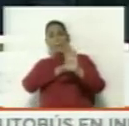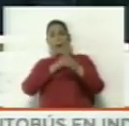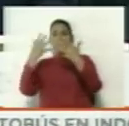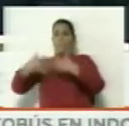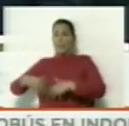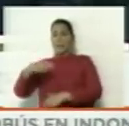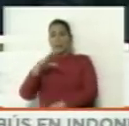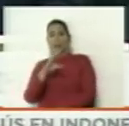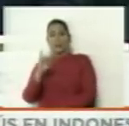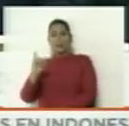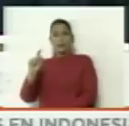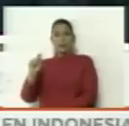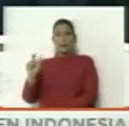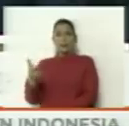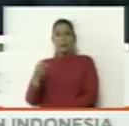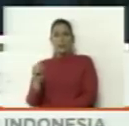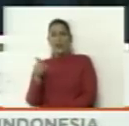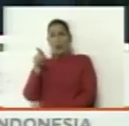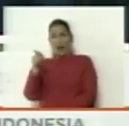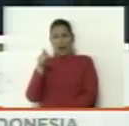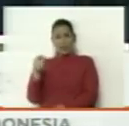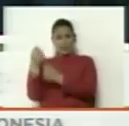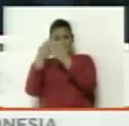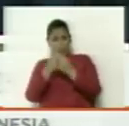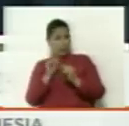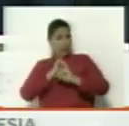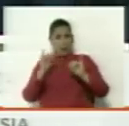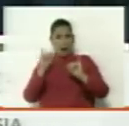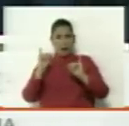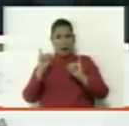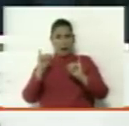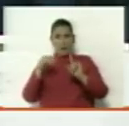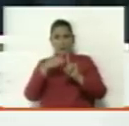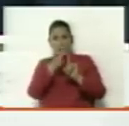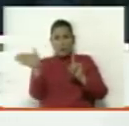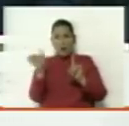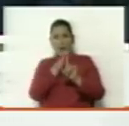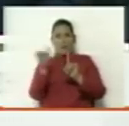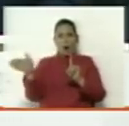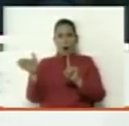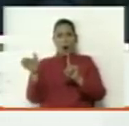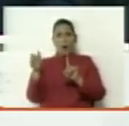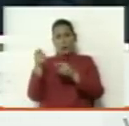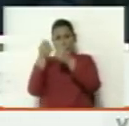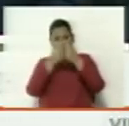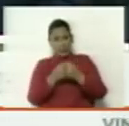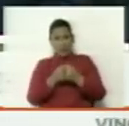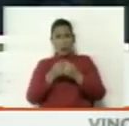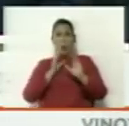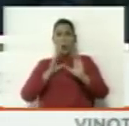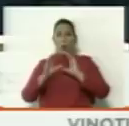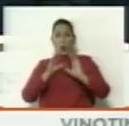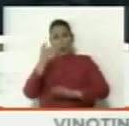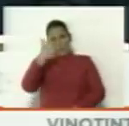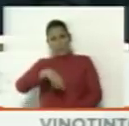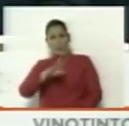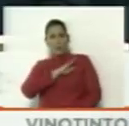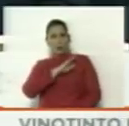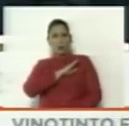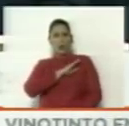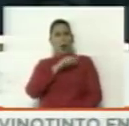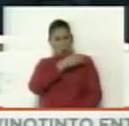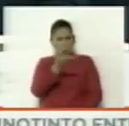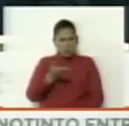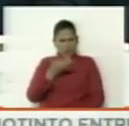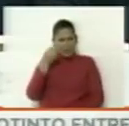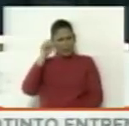Citgo, esos intereses se están desplazando ya a cuentas personales. ¿Ustedes se acuerdan de aquella conversación de Juan Guaidó con unos cómicos